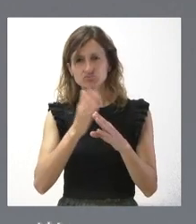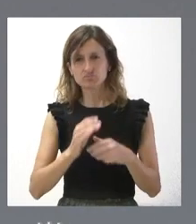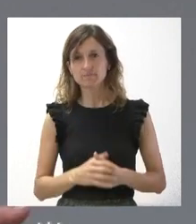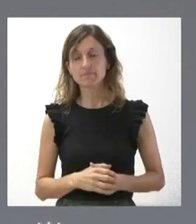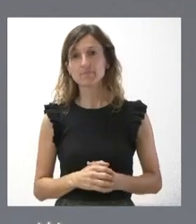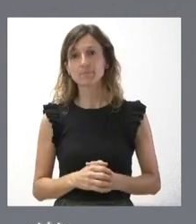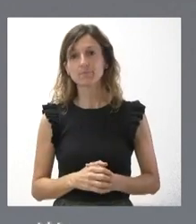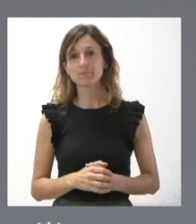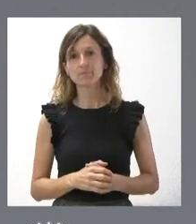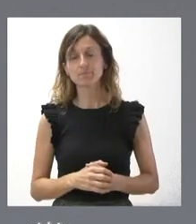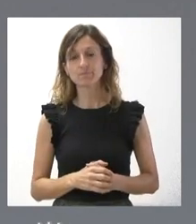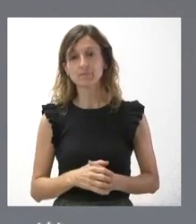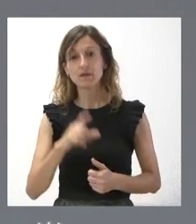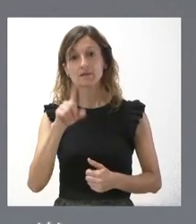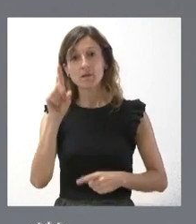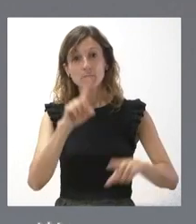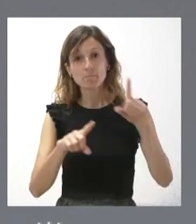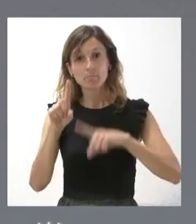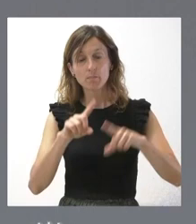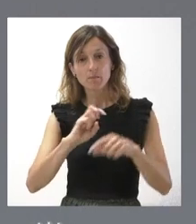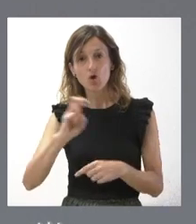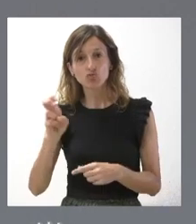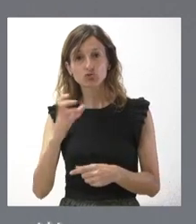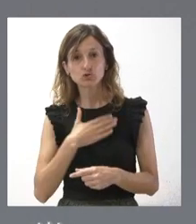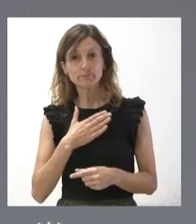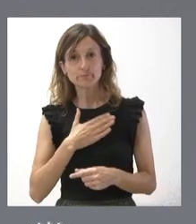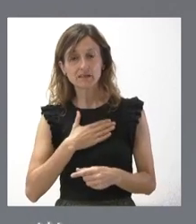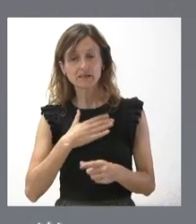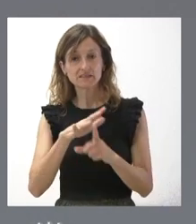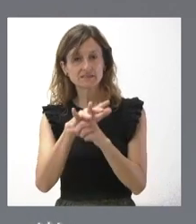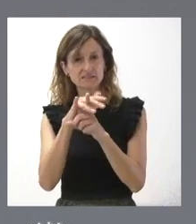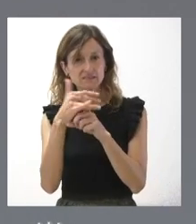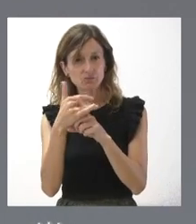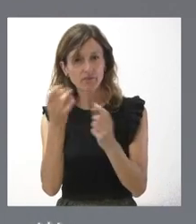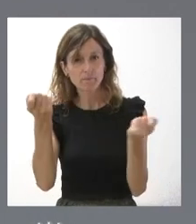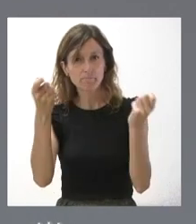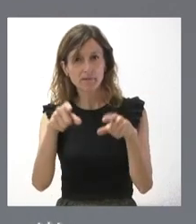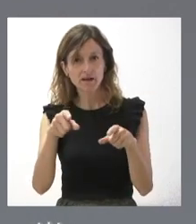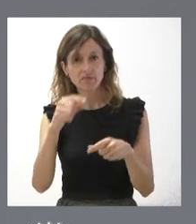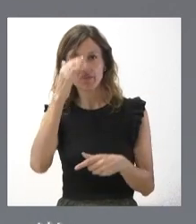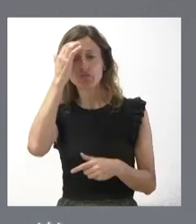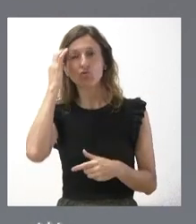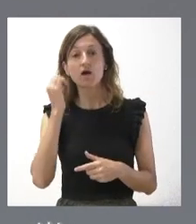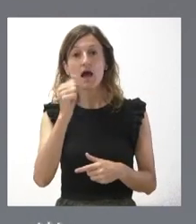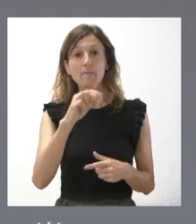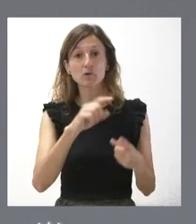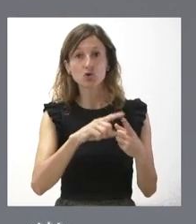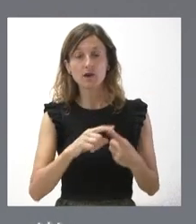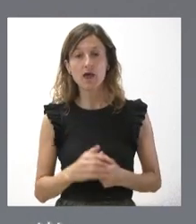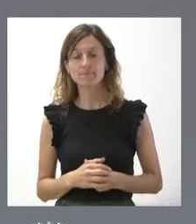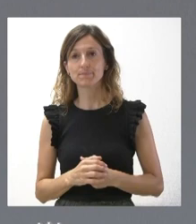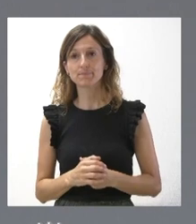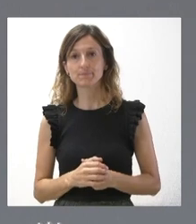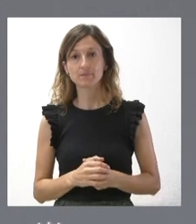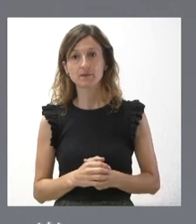y la problemática creciente de otros bienes que se encuentran en una situación similar, Hambrona, en que el Estado